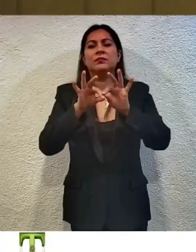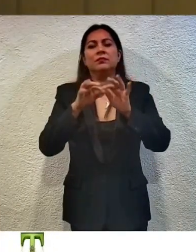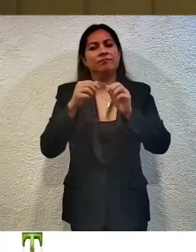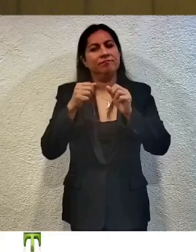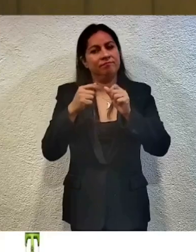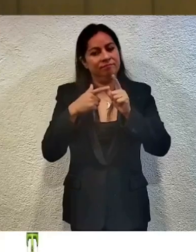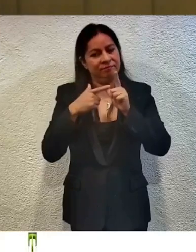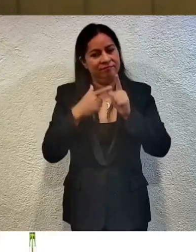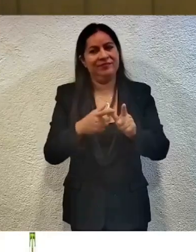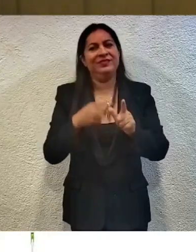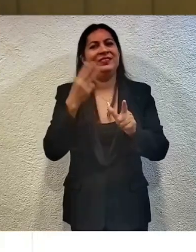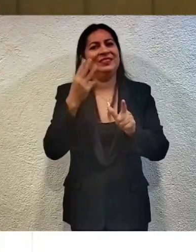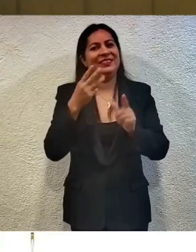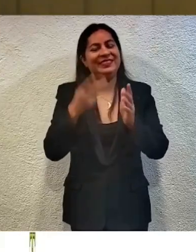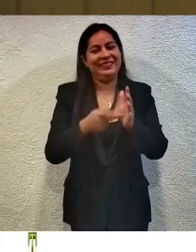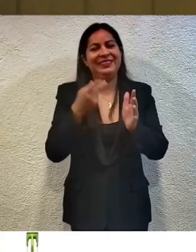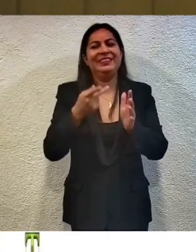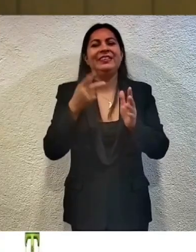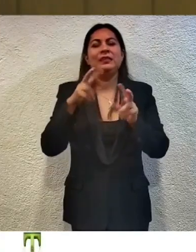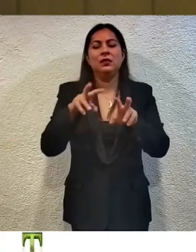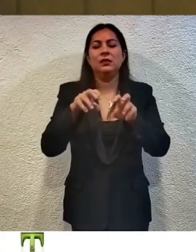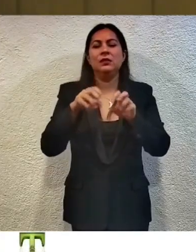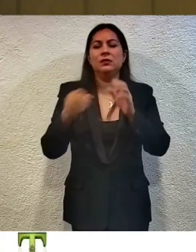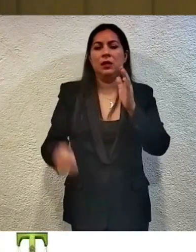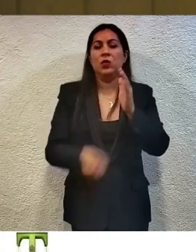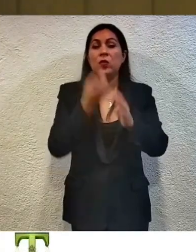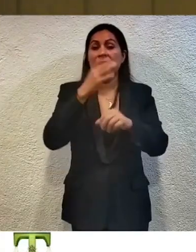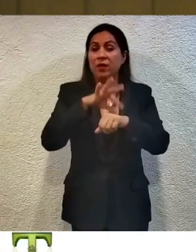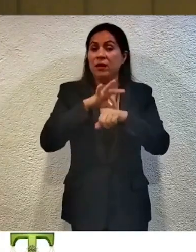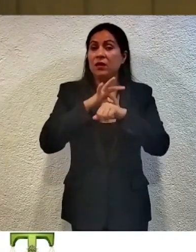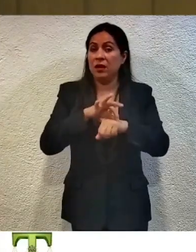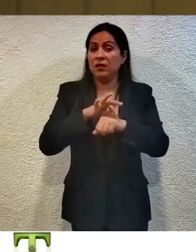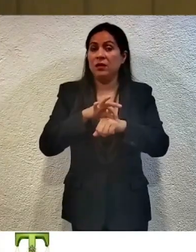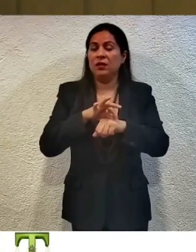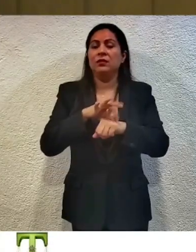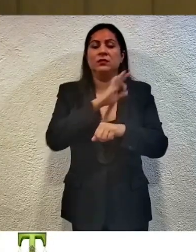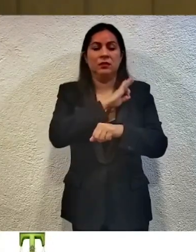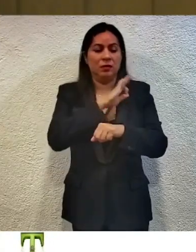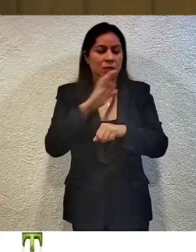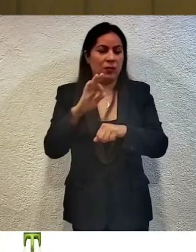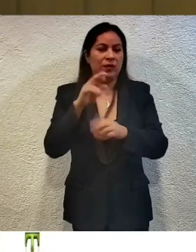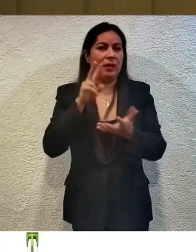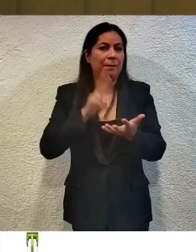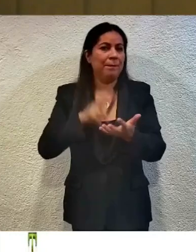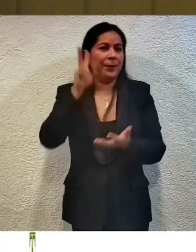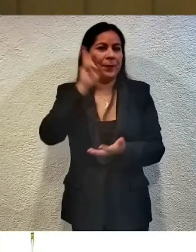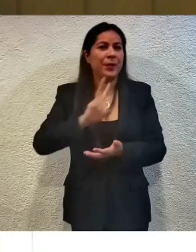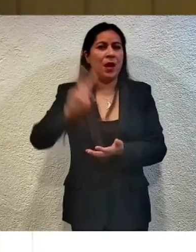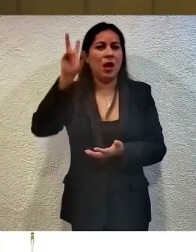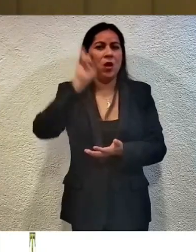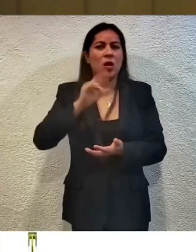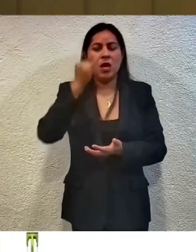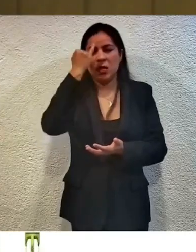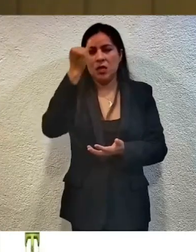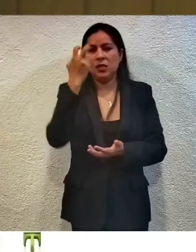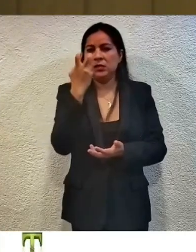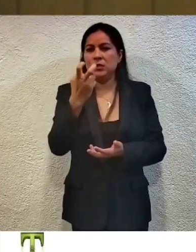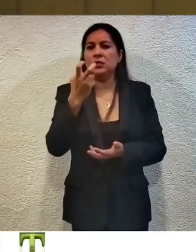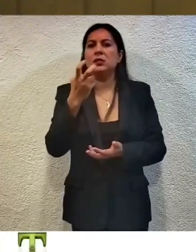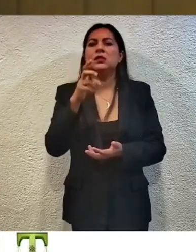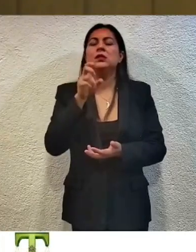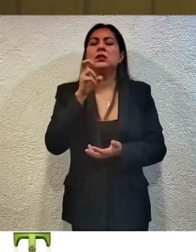por tercera ocasión, ante esta nueva realidad se pueda valorar estos criterios